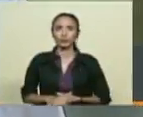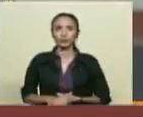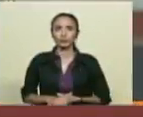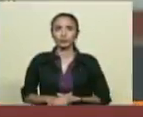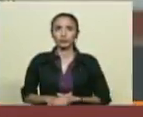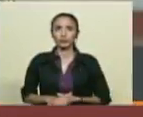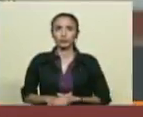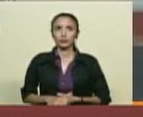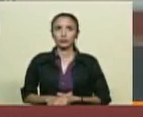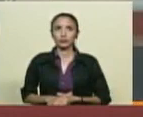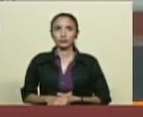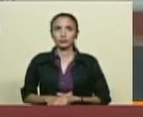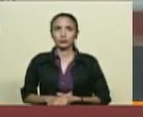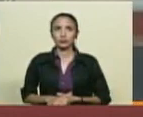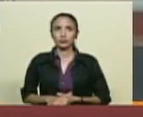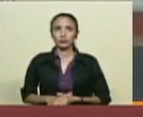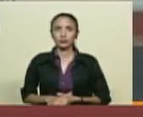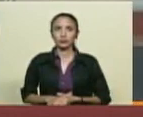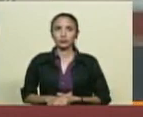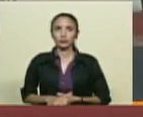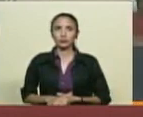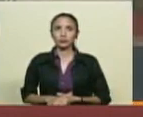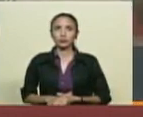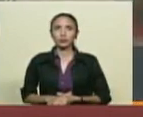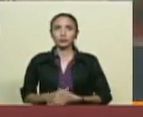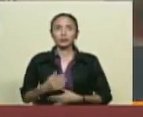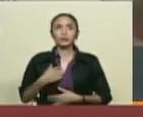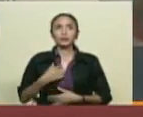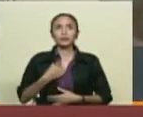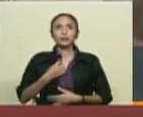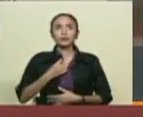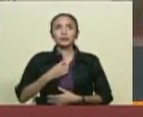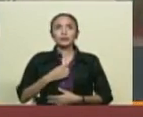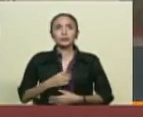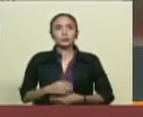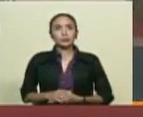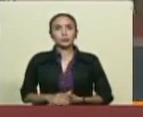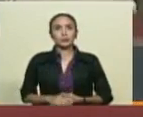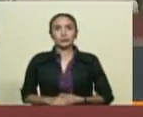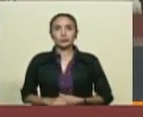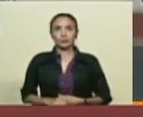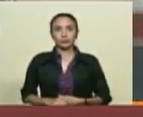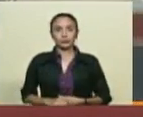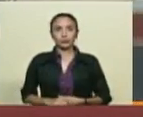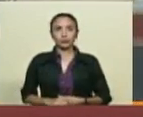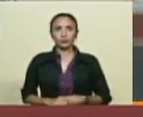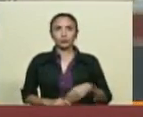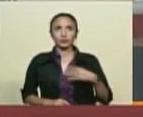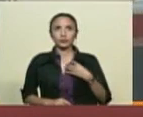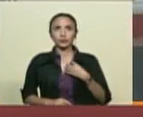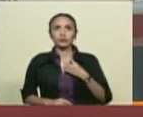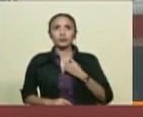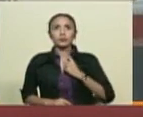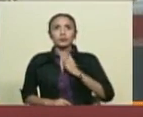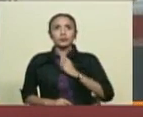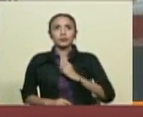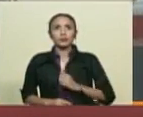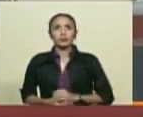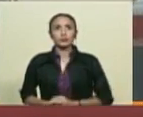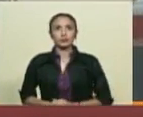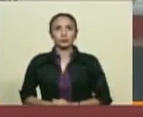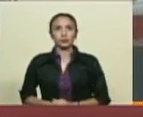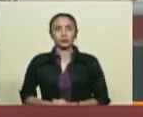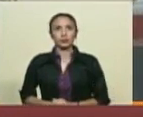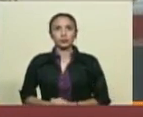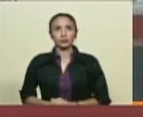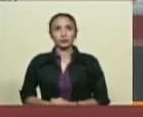to achieve in the last 1 year in the implementation of the Declaration of Cooperation was